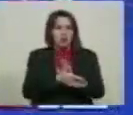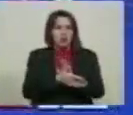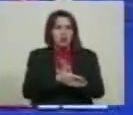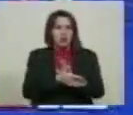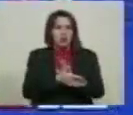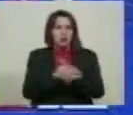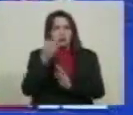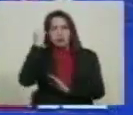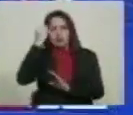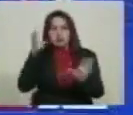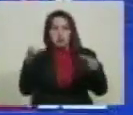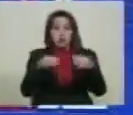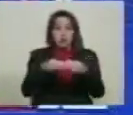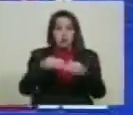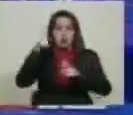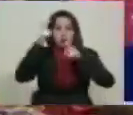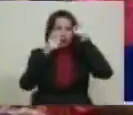VCH.